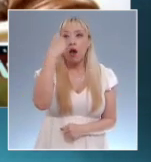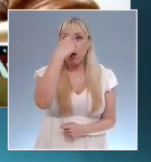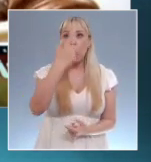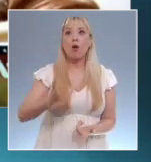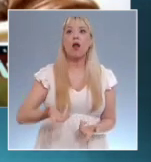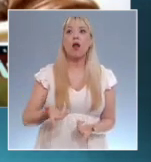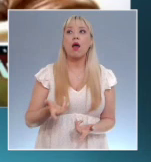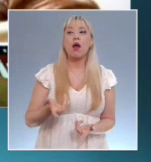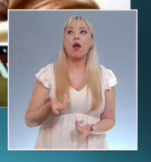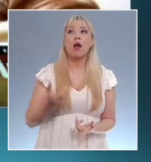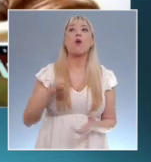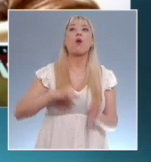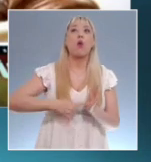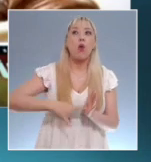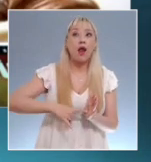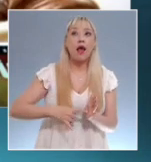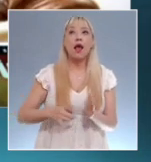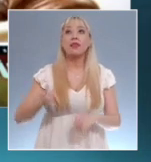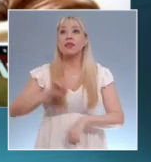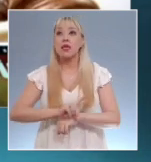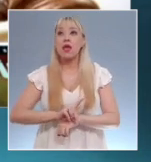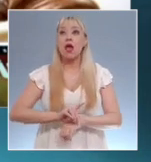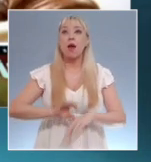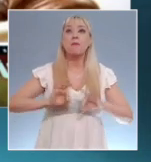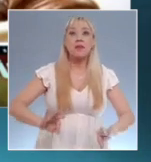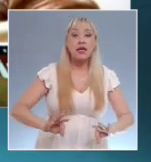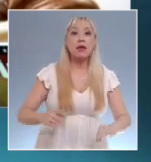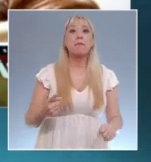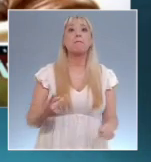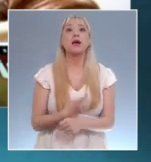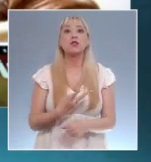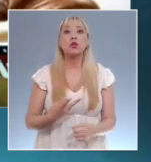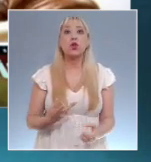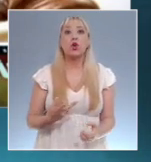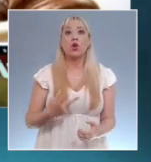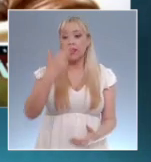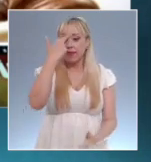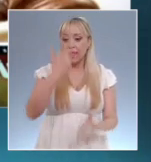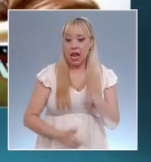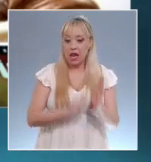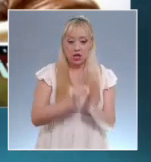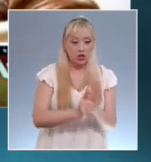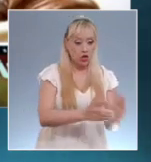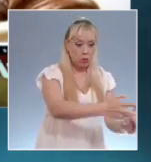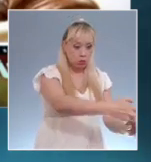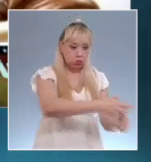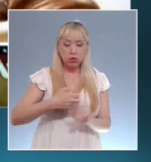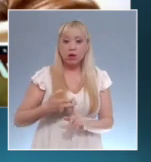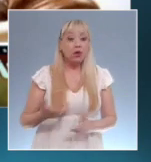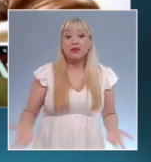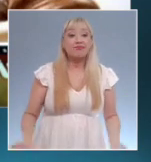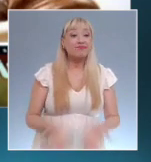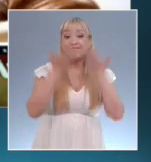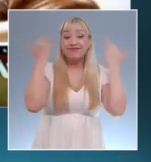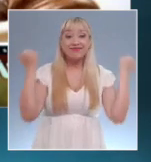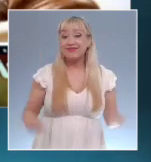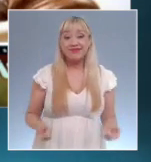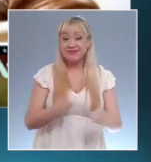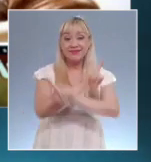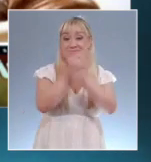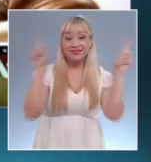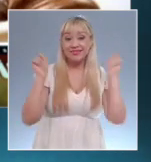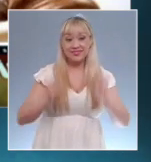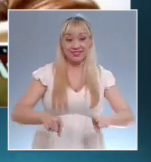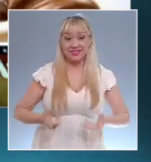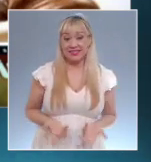Sin embargo, muchas veces no tenemos con exactitud. En esa parte es muy importante que nosotros logremos establecer lo más